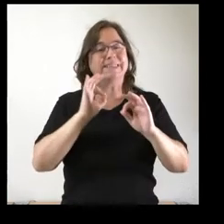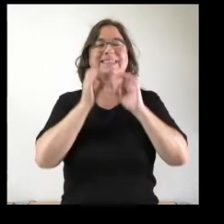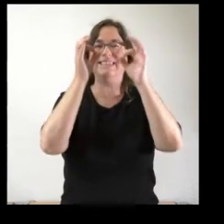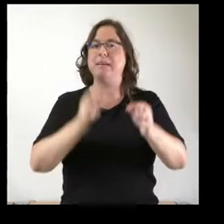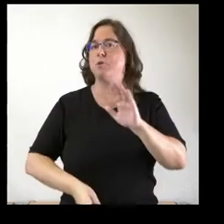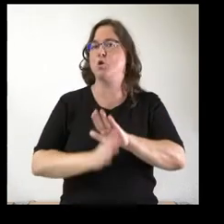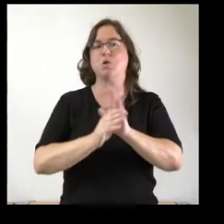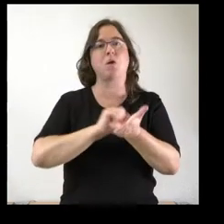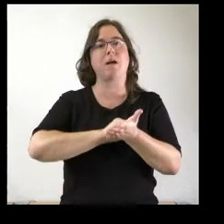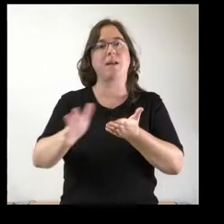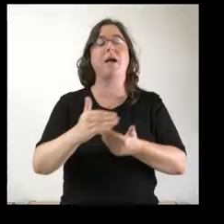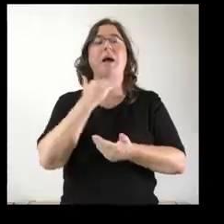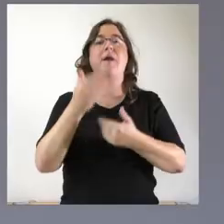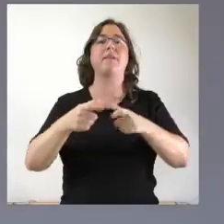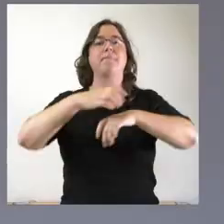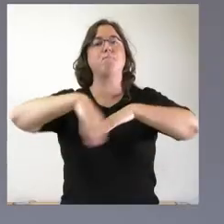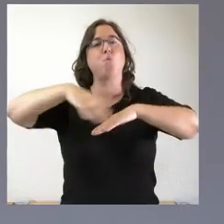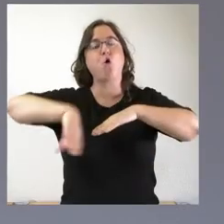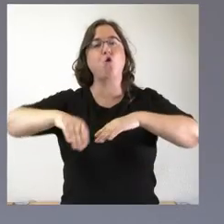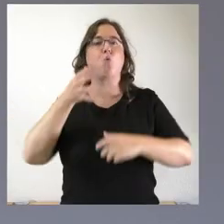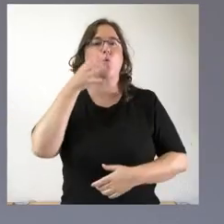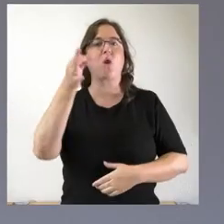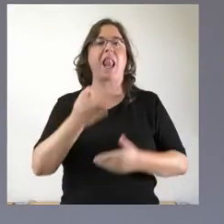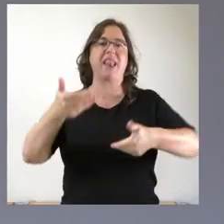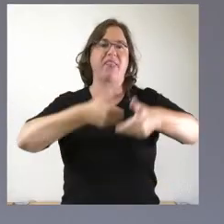a través del bono rural demanda.